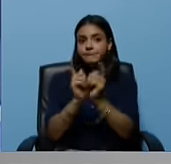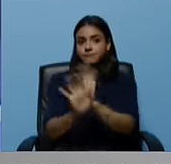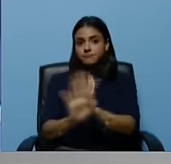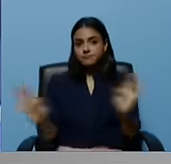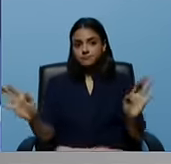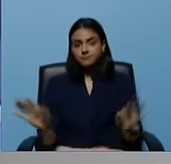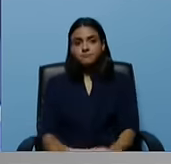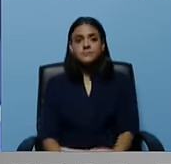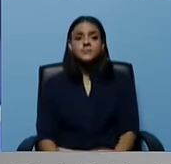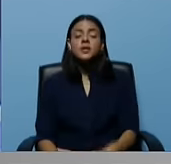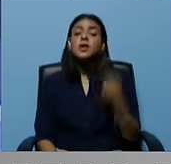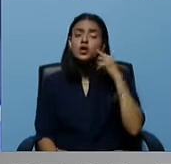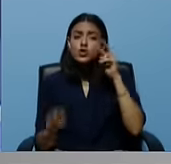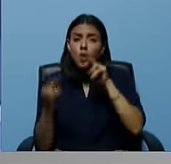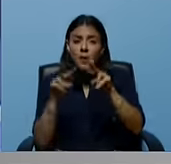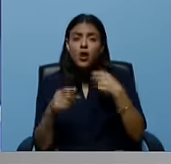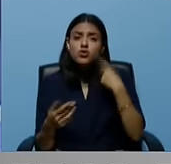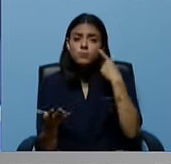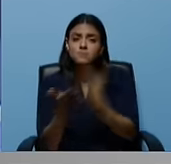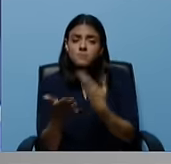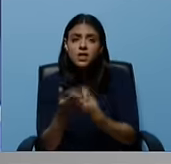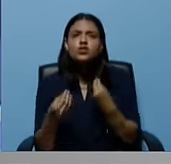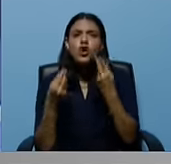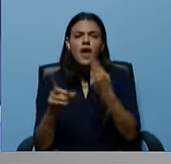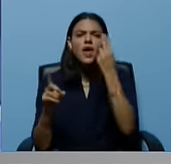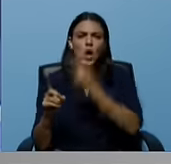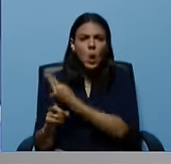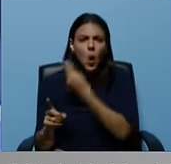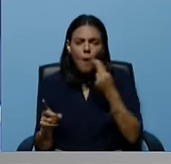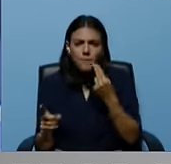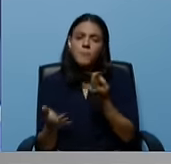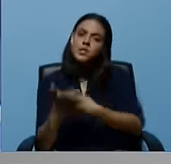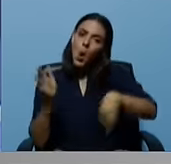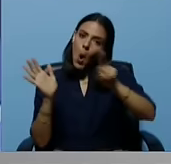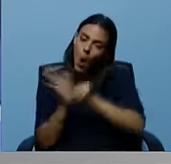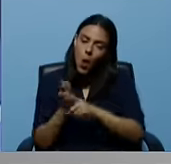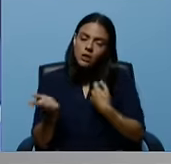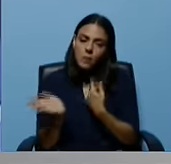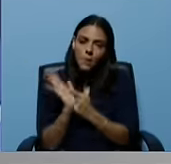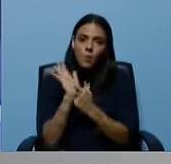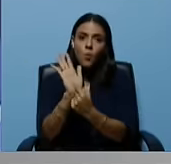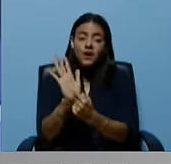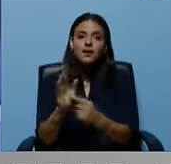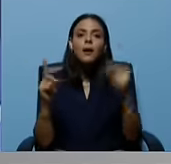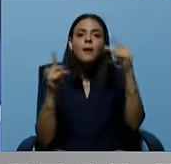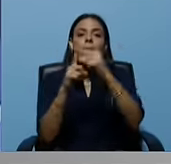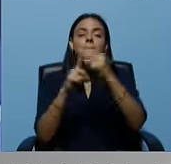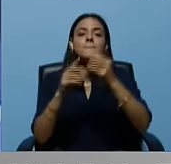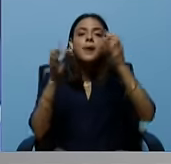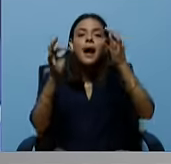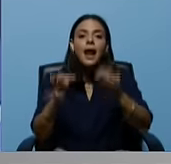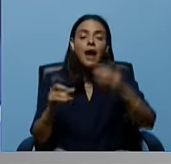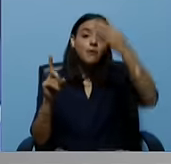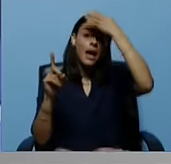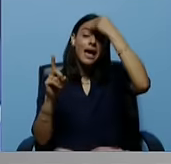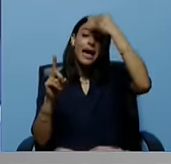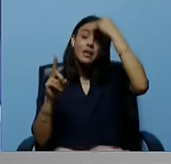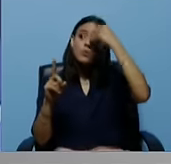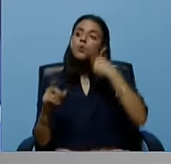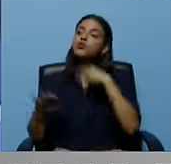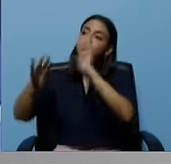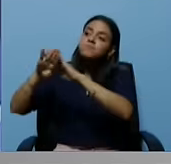Dejo constancia de mi compromiso, otra vez, es la palabra, señor González Urrutia, la